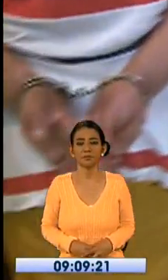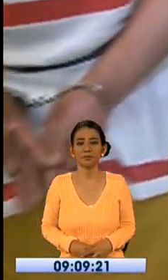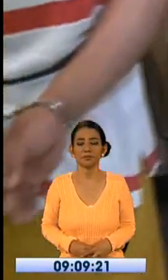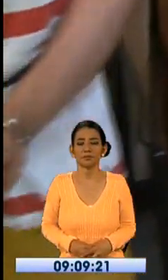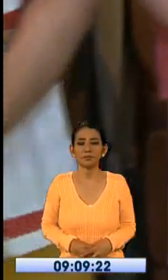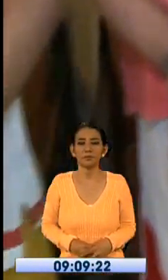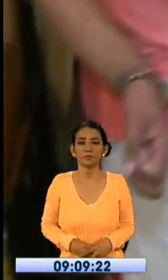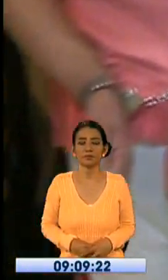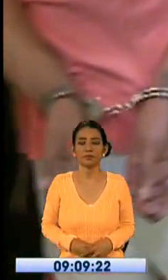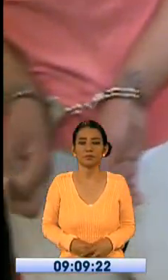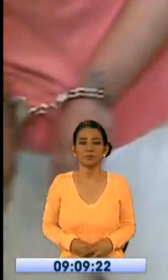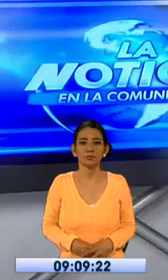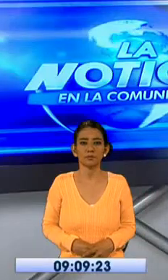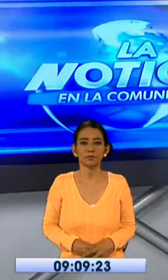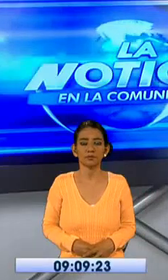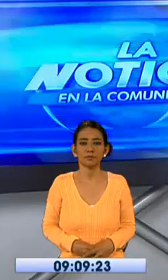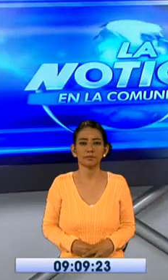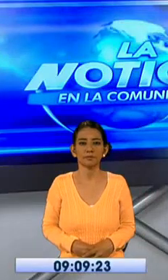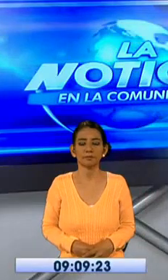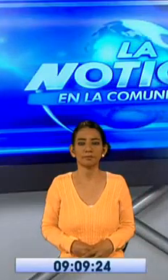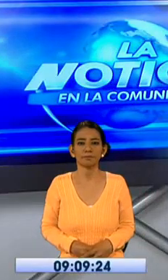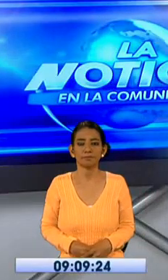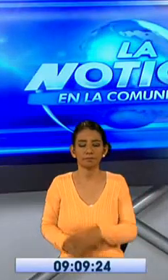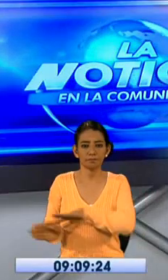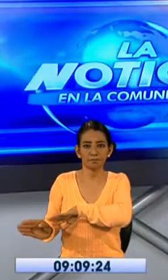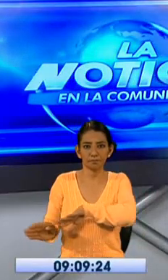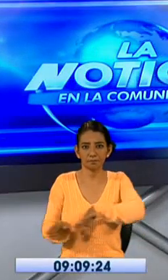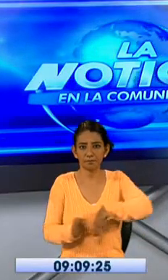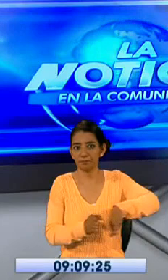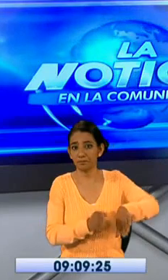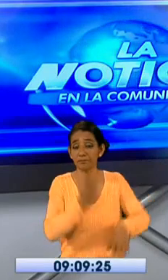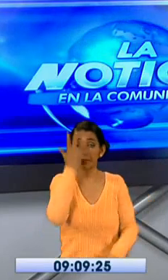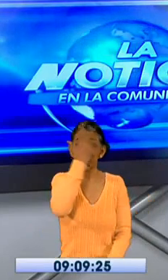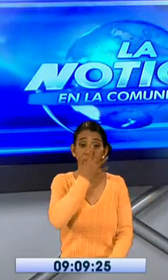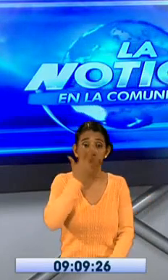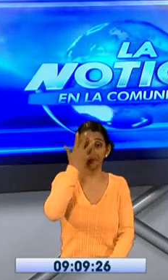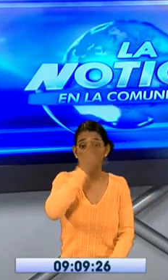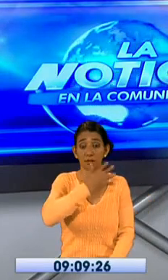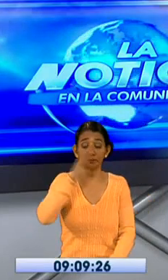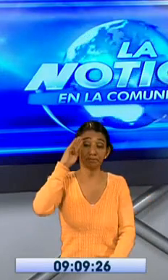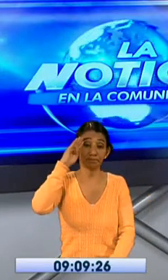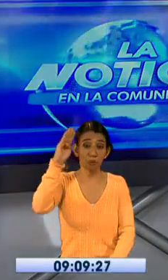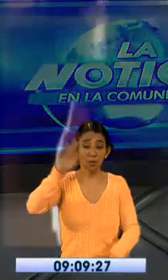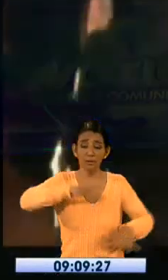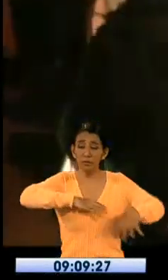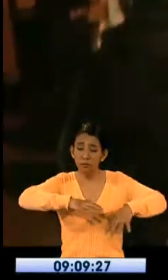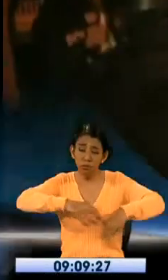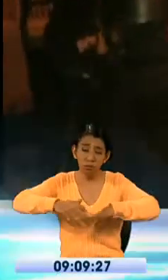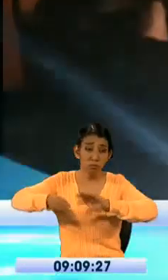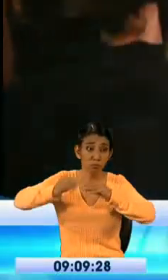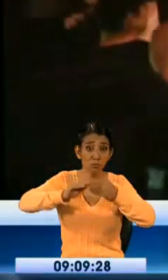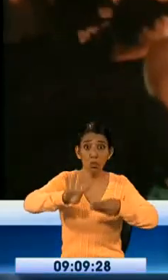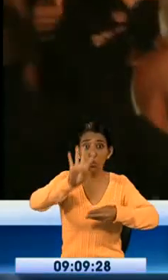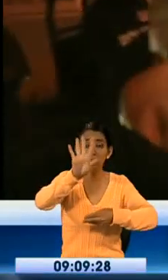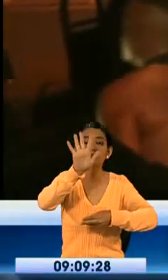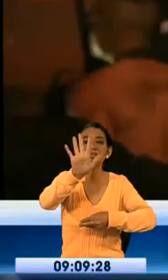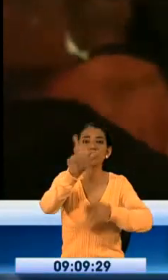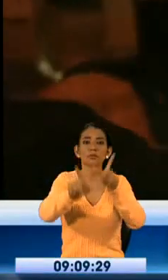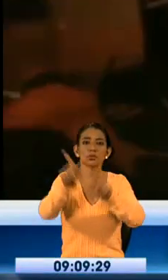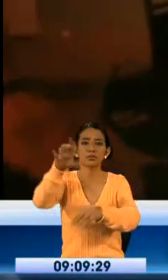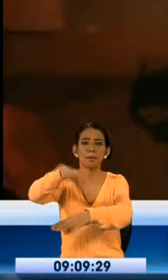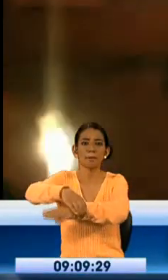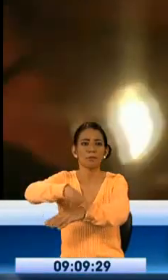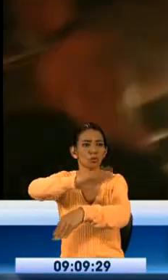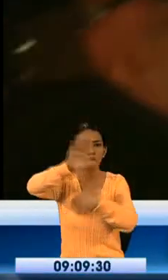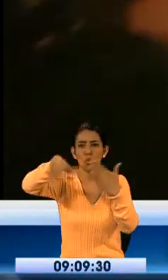Karina Valdivieso. Mientras que en Esmeraldas, el operativo Jaque Mate 4 dejó 5 detenidos, todos acusados